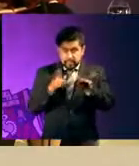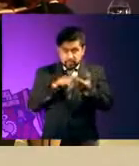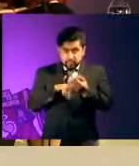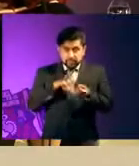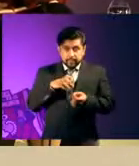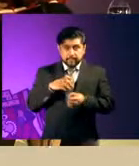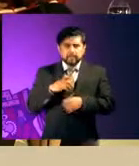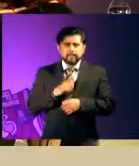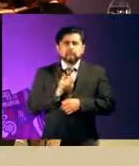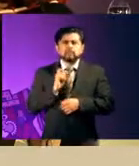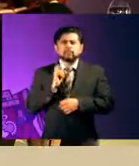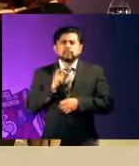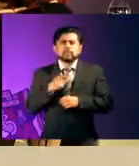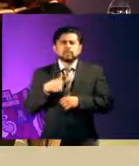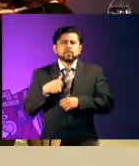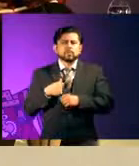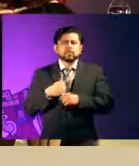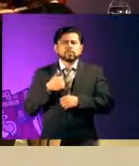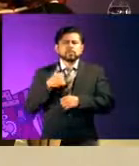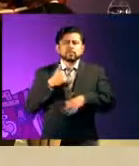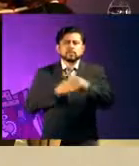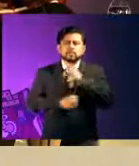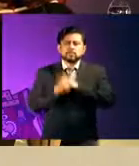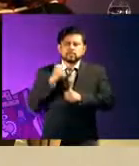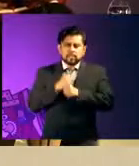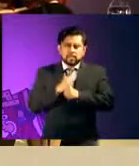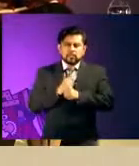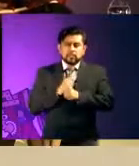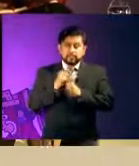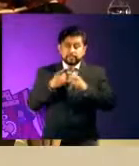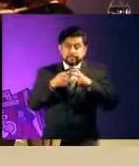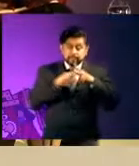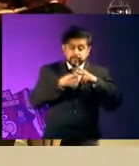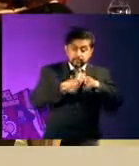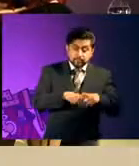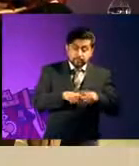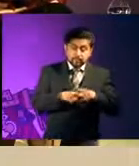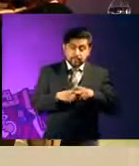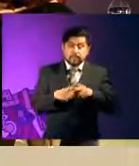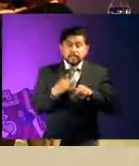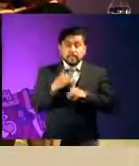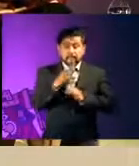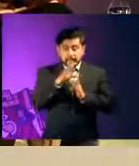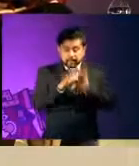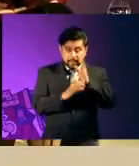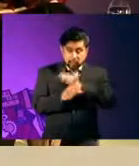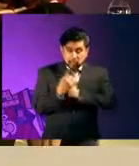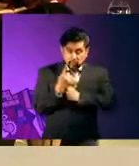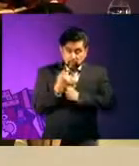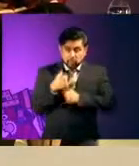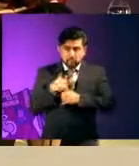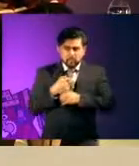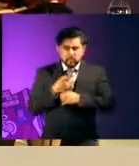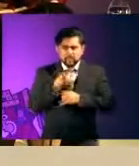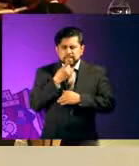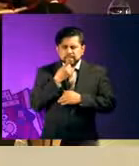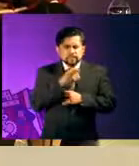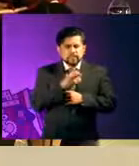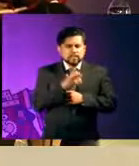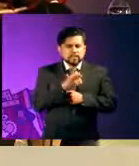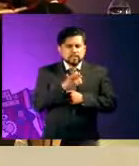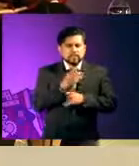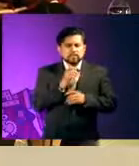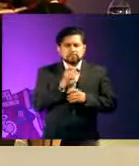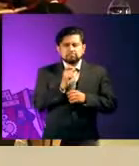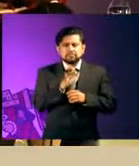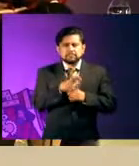escribir hace como seis años con el primer capítulo que nada más era digamos un recordatorio de